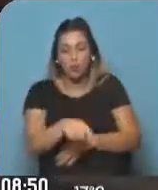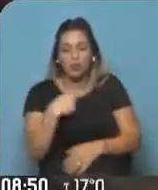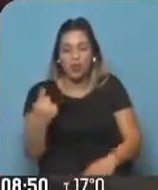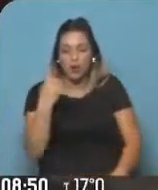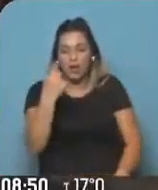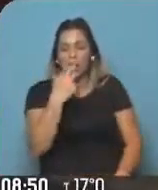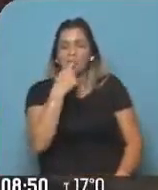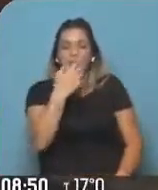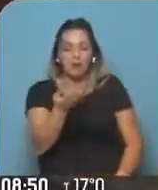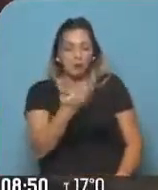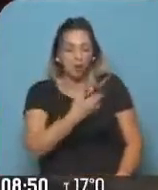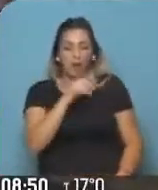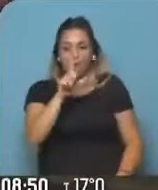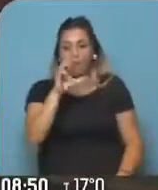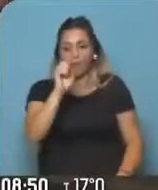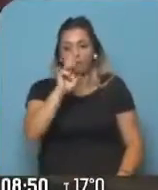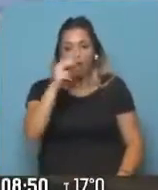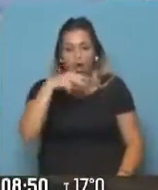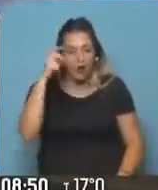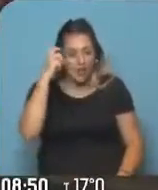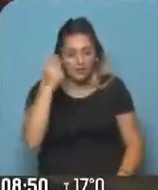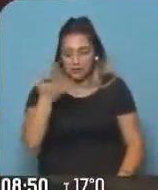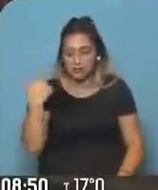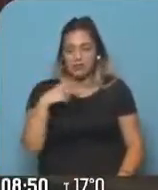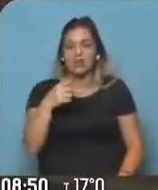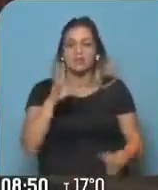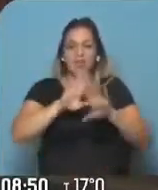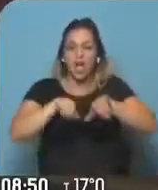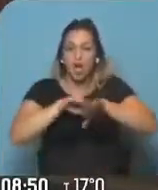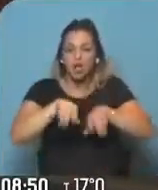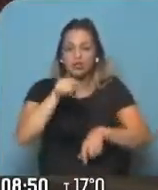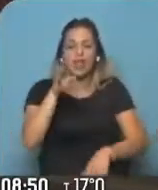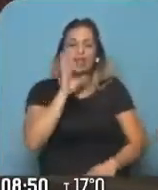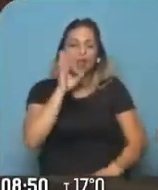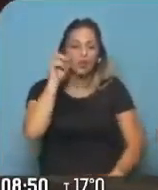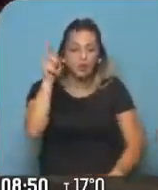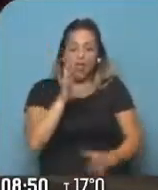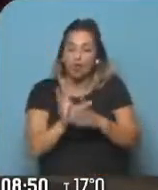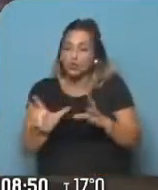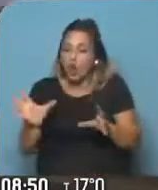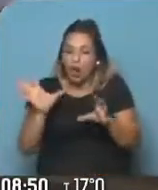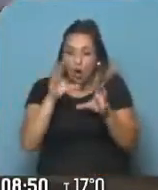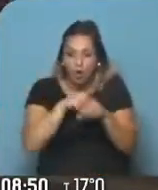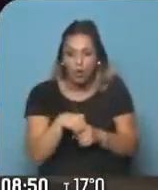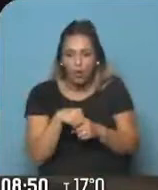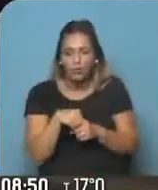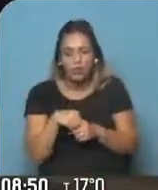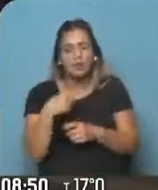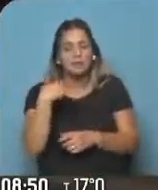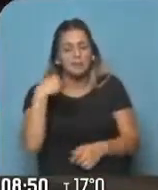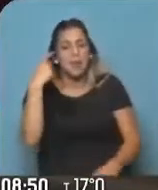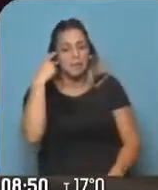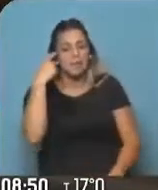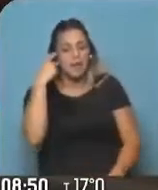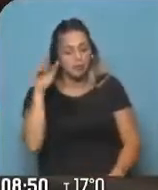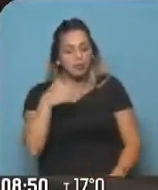florence particularmente en las costas de eeuu todo eso hace presagiar que lo